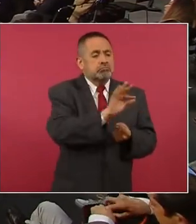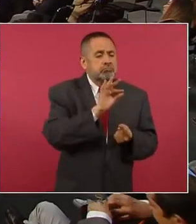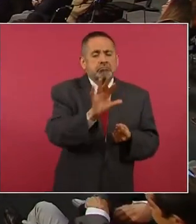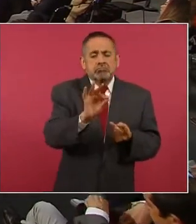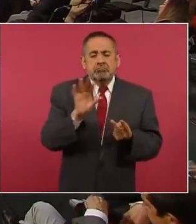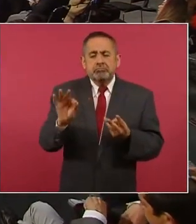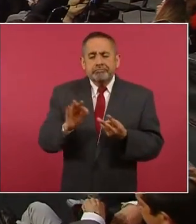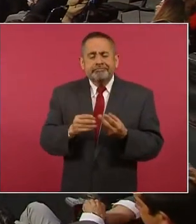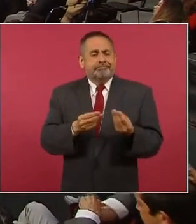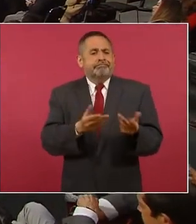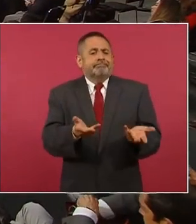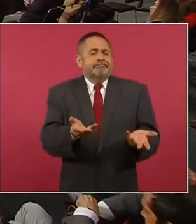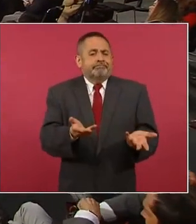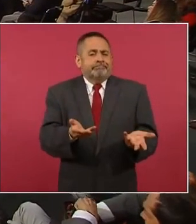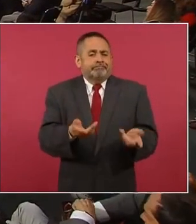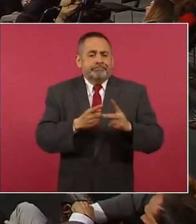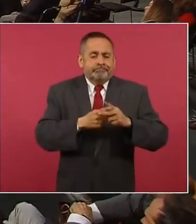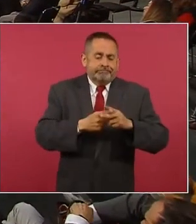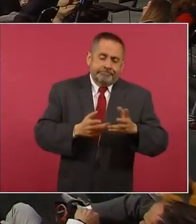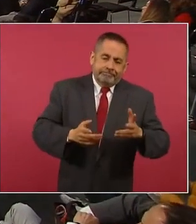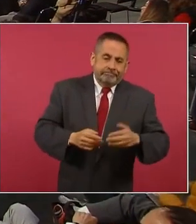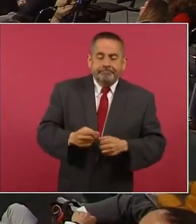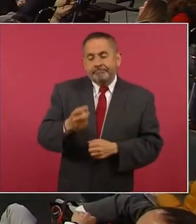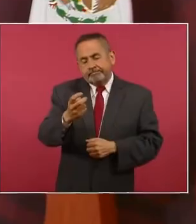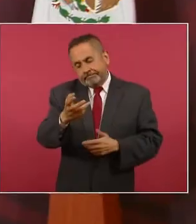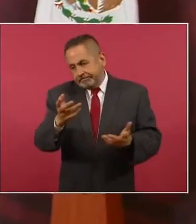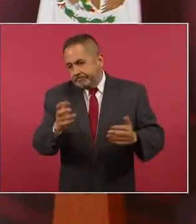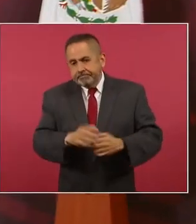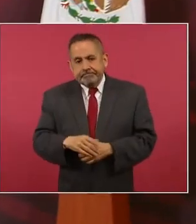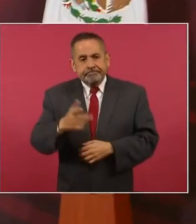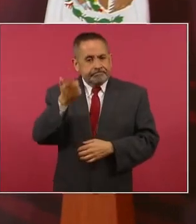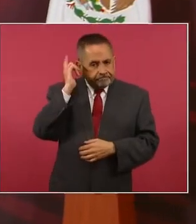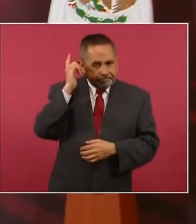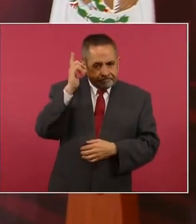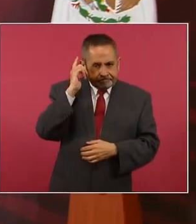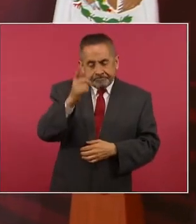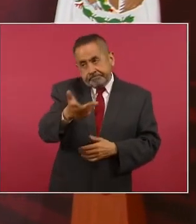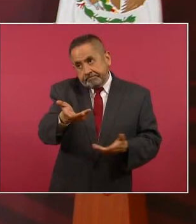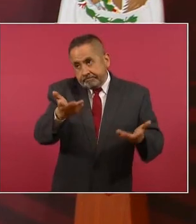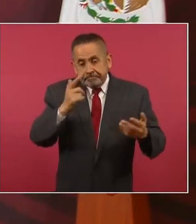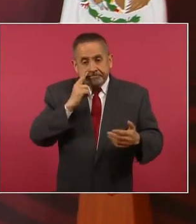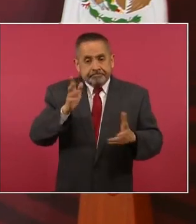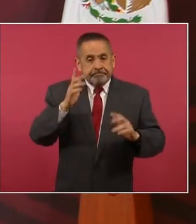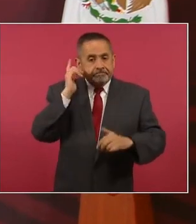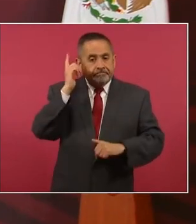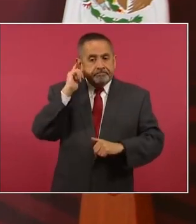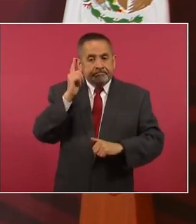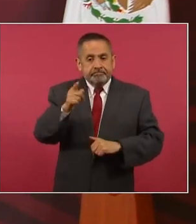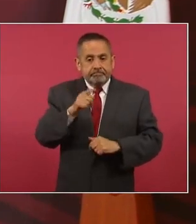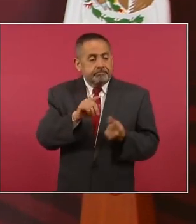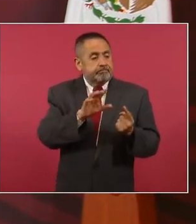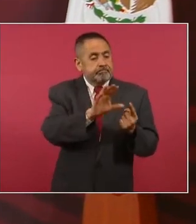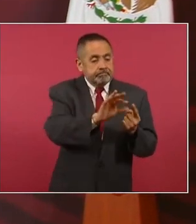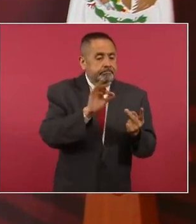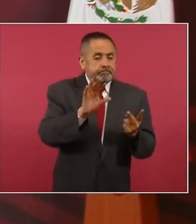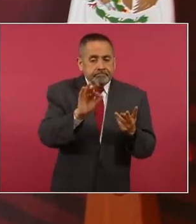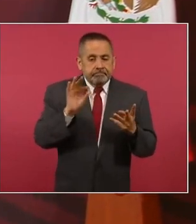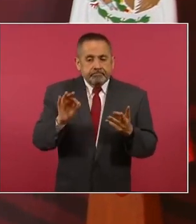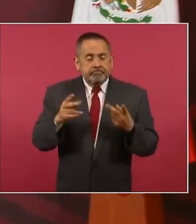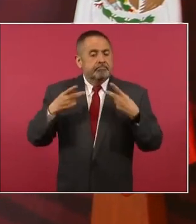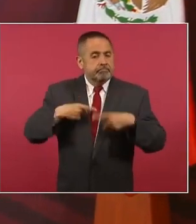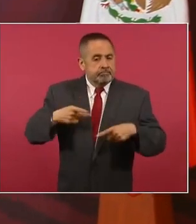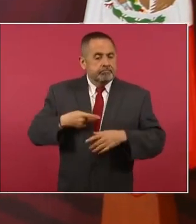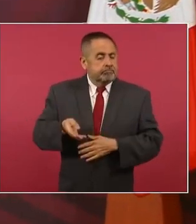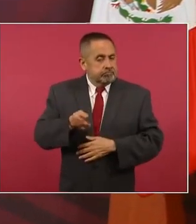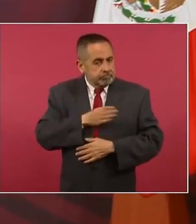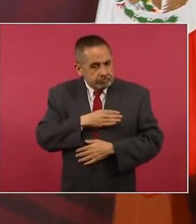sí. Que ha terminado en cuotas. Entonces, sí, ojalá y se escoja a gente